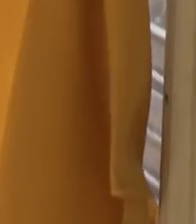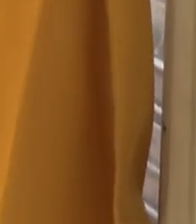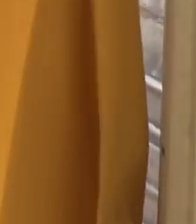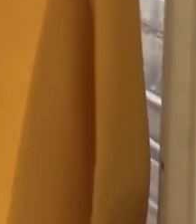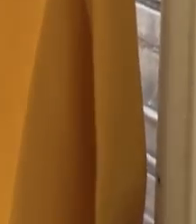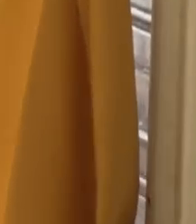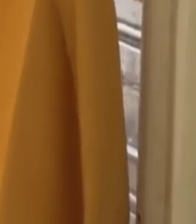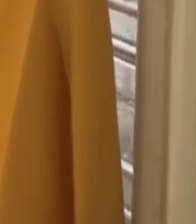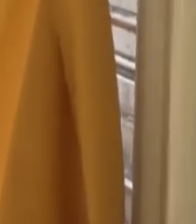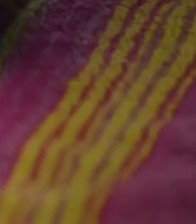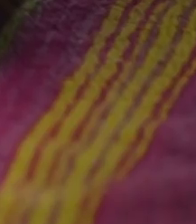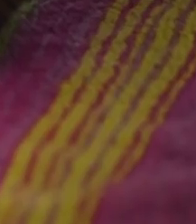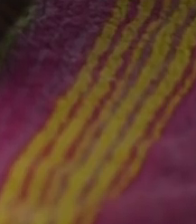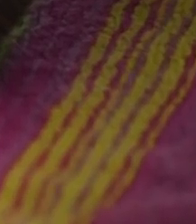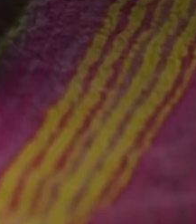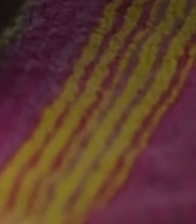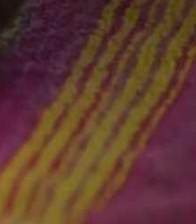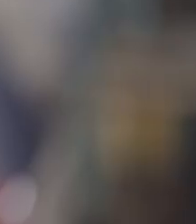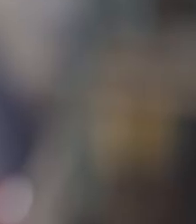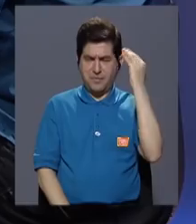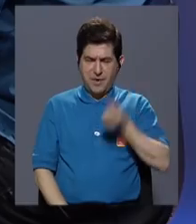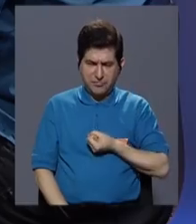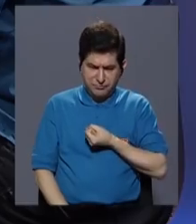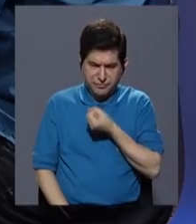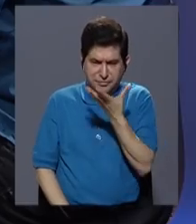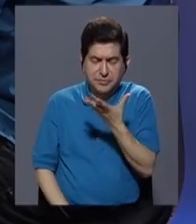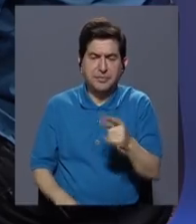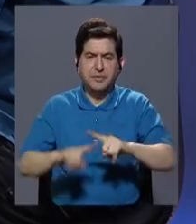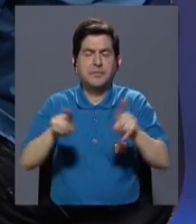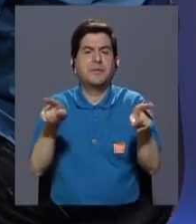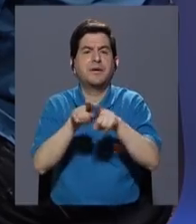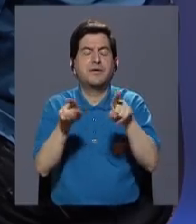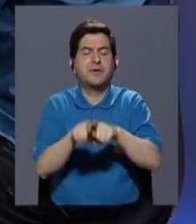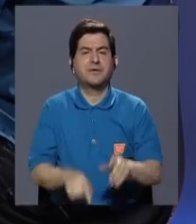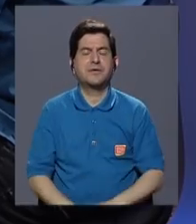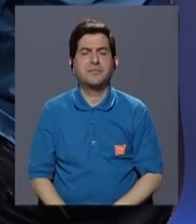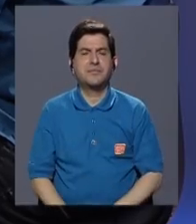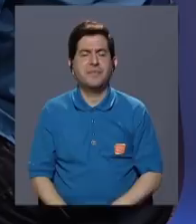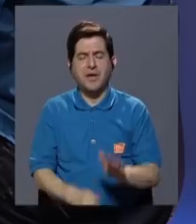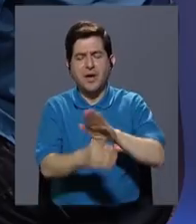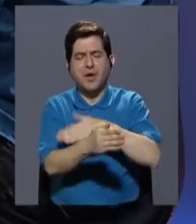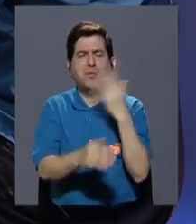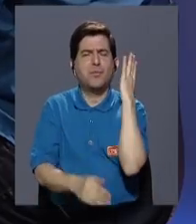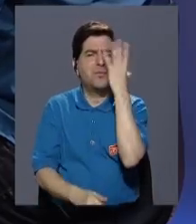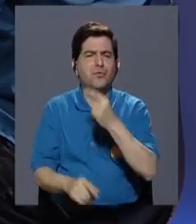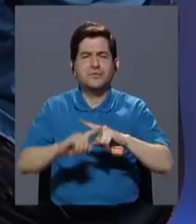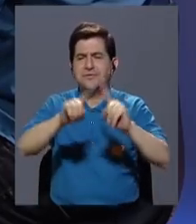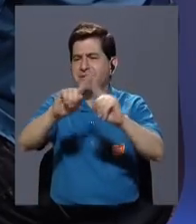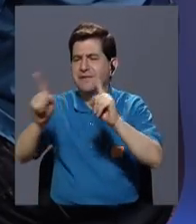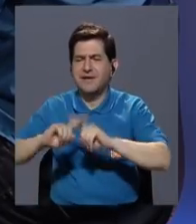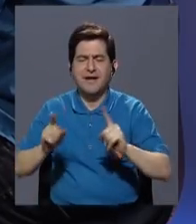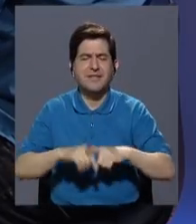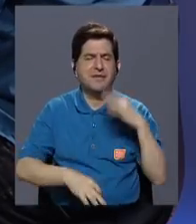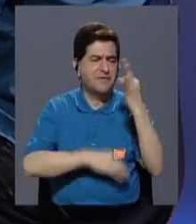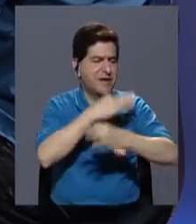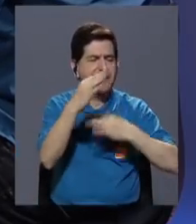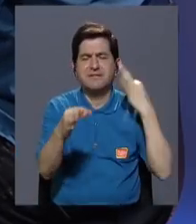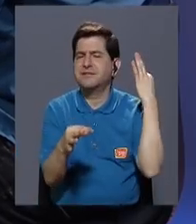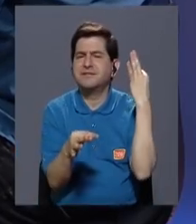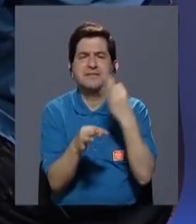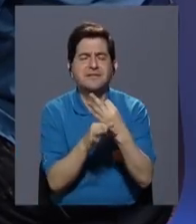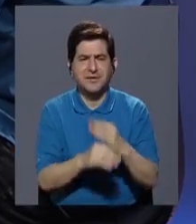ellos pero también esta música bella de diferentes géneros musicales muy bien